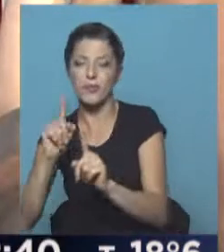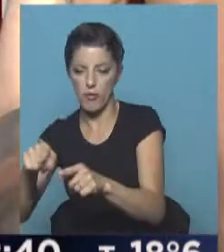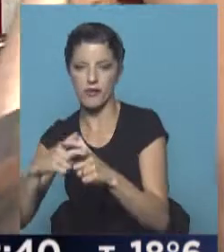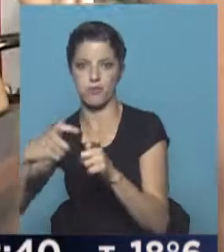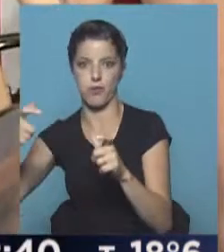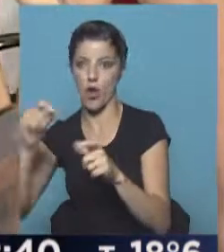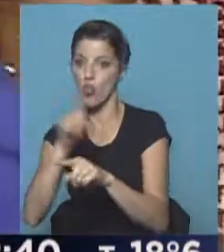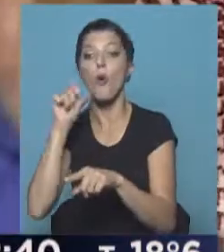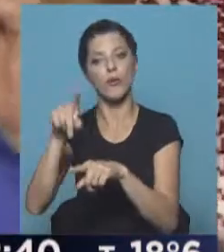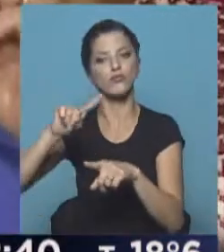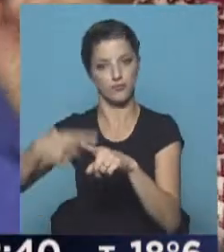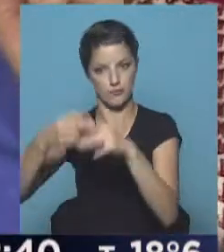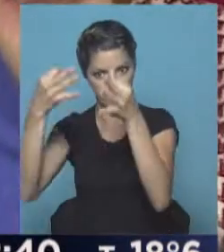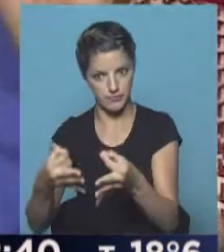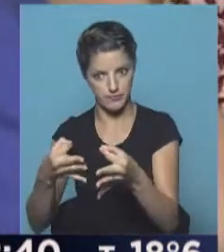propio partido.